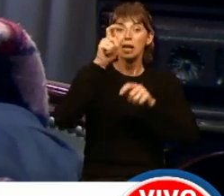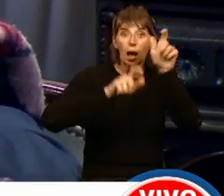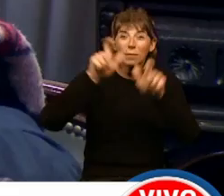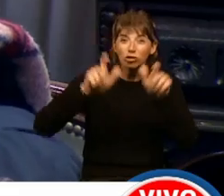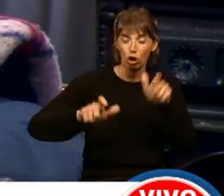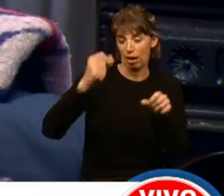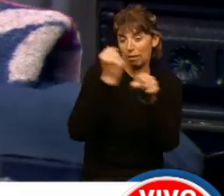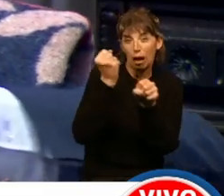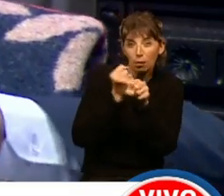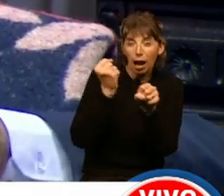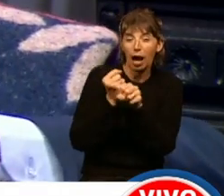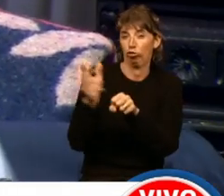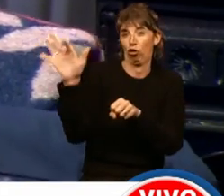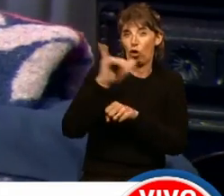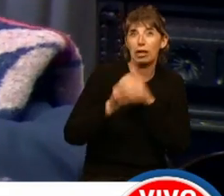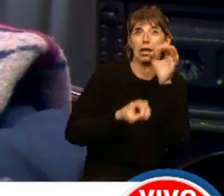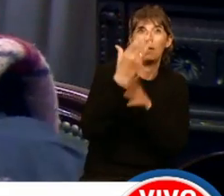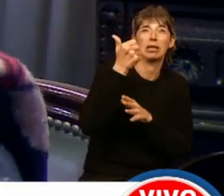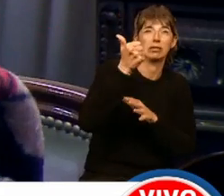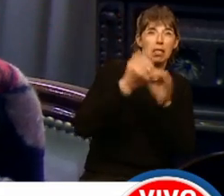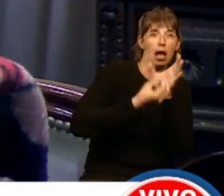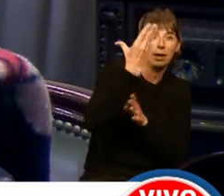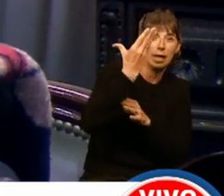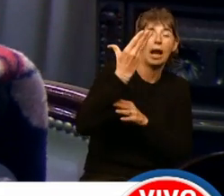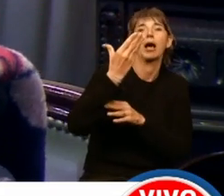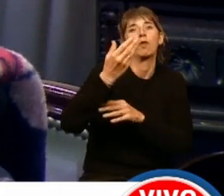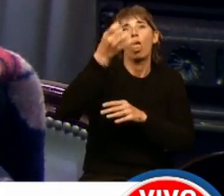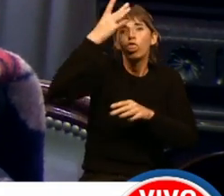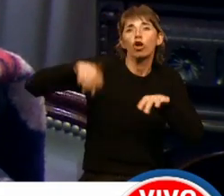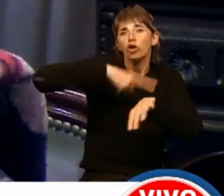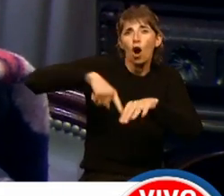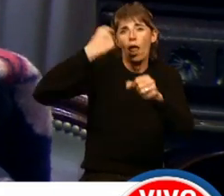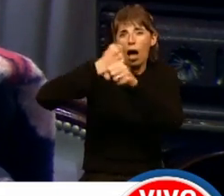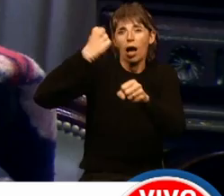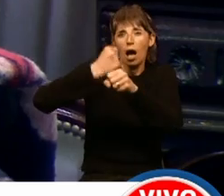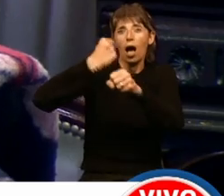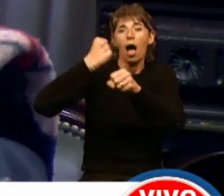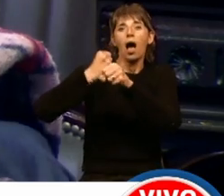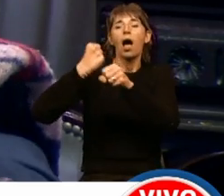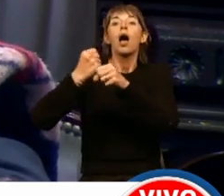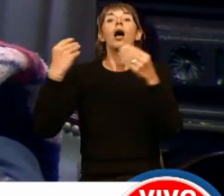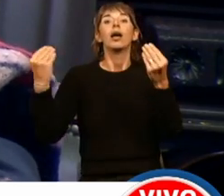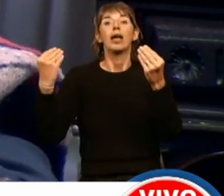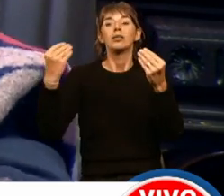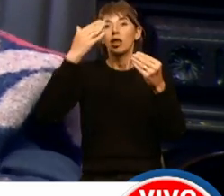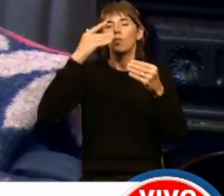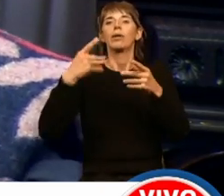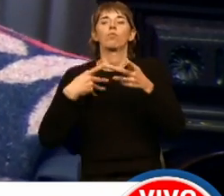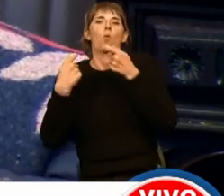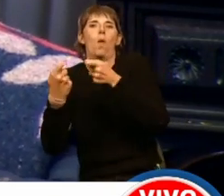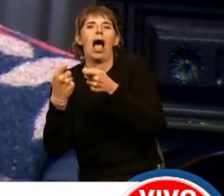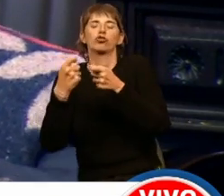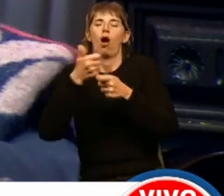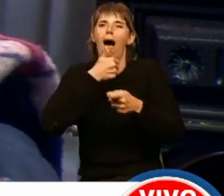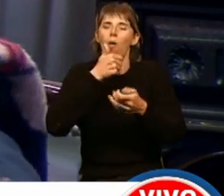trabajador que se levantó a las 6 de la mañana y terminó su día después de 8 10 12 horas de trabajo se transforma en un consumidor de agua potable y